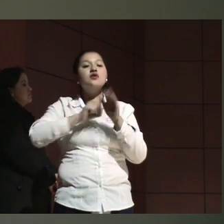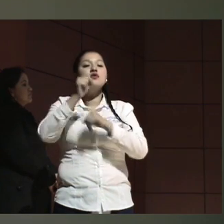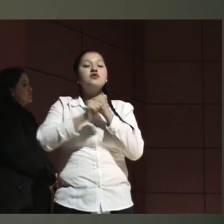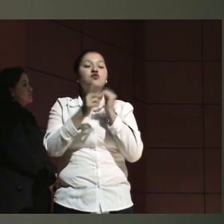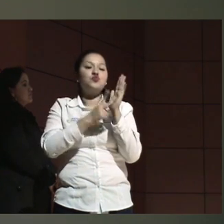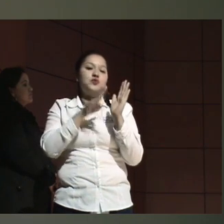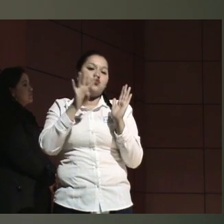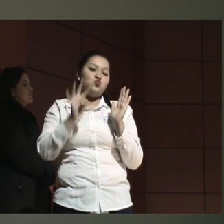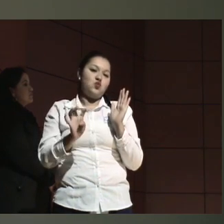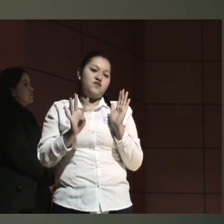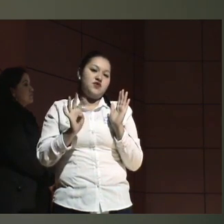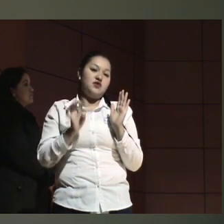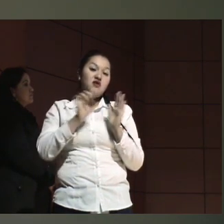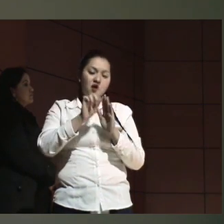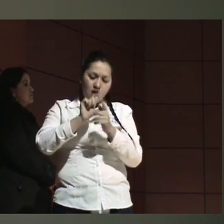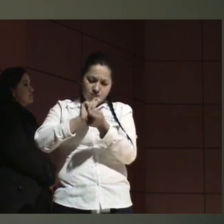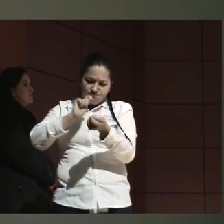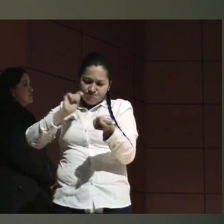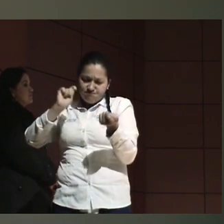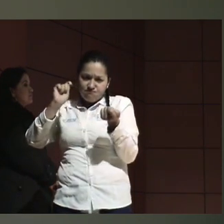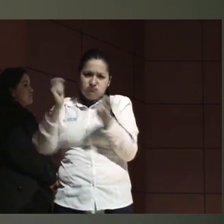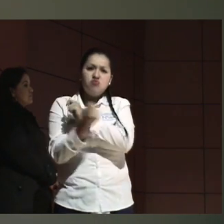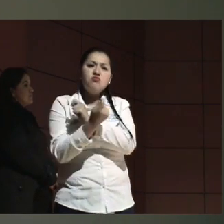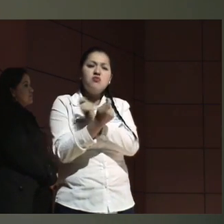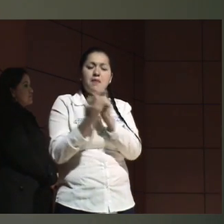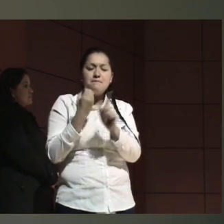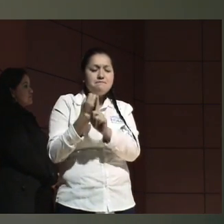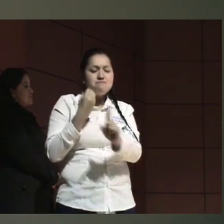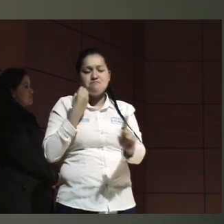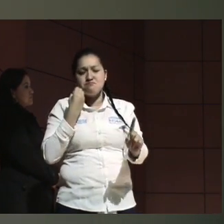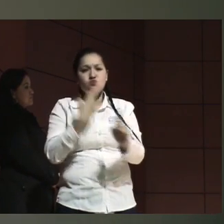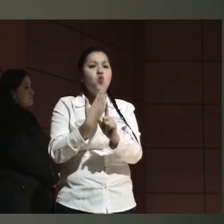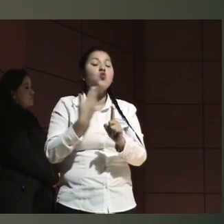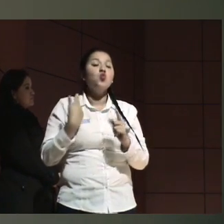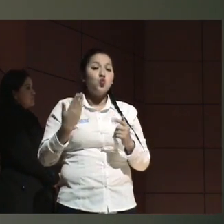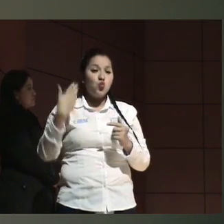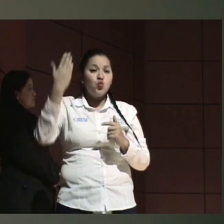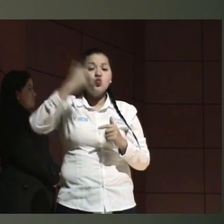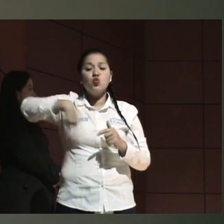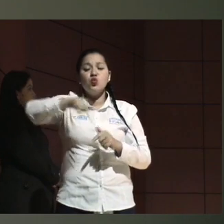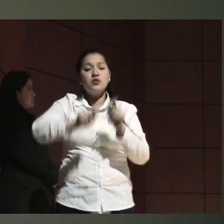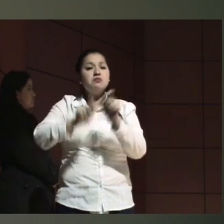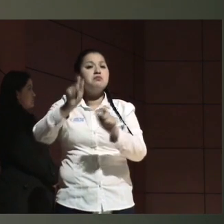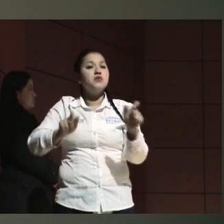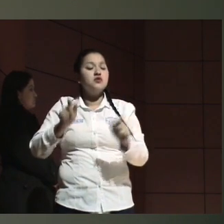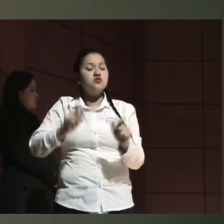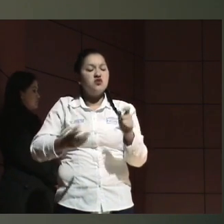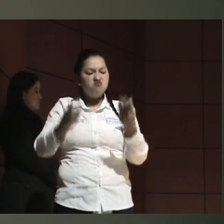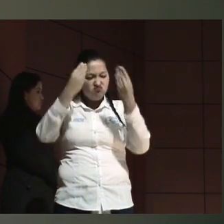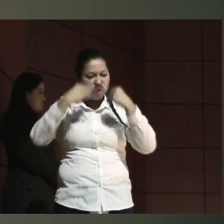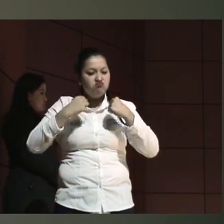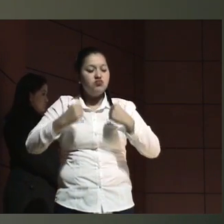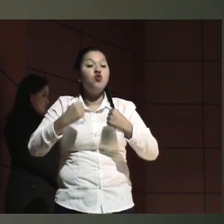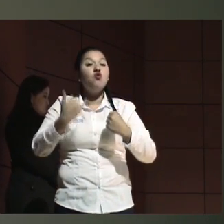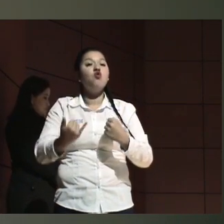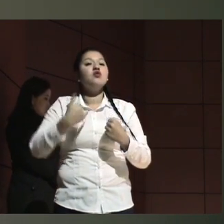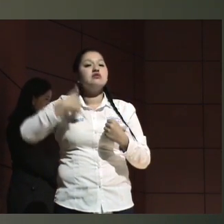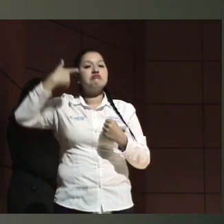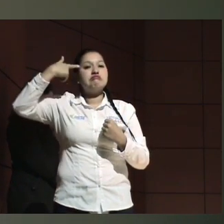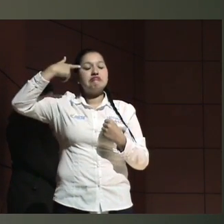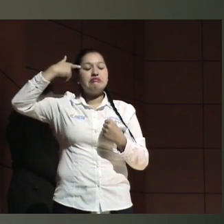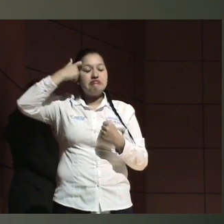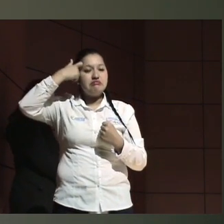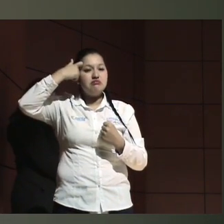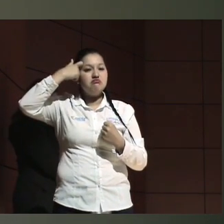lo que este cambio significó y cuyo impacto sigue vigente para el reto que hoy nos impone con